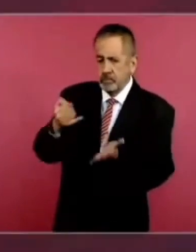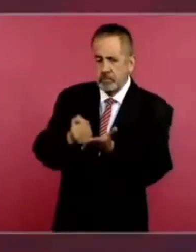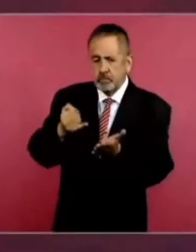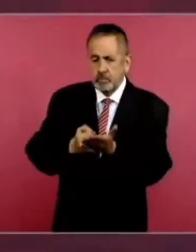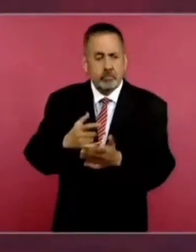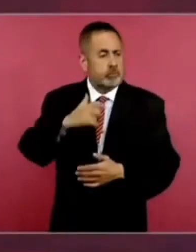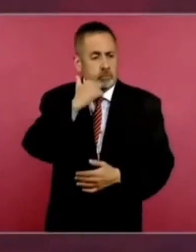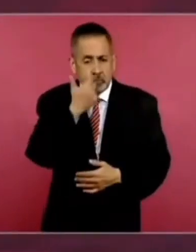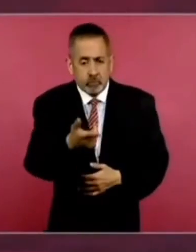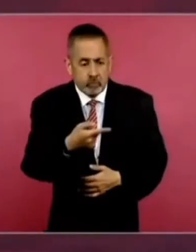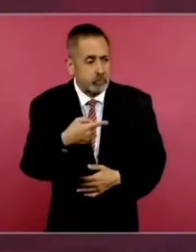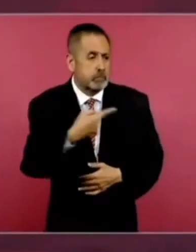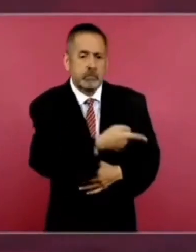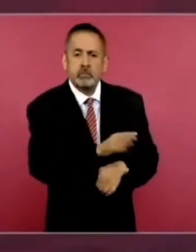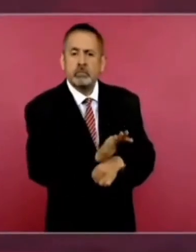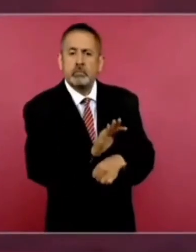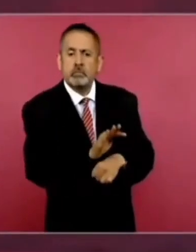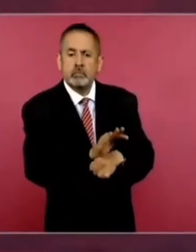impuestos